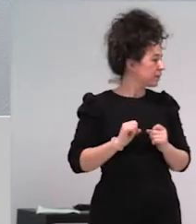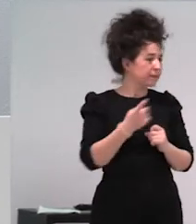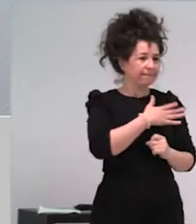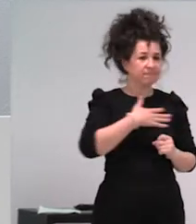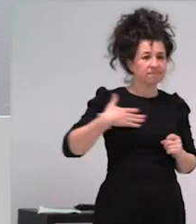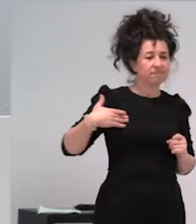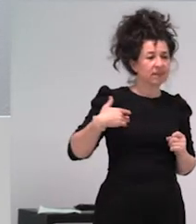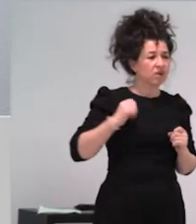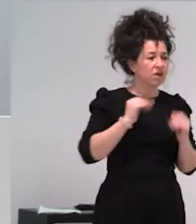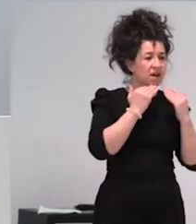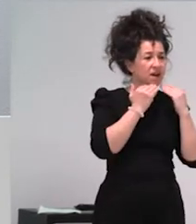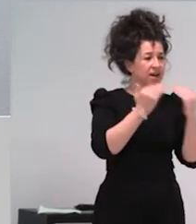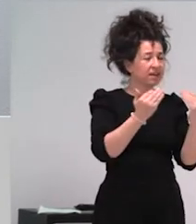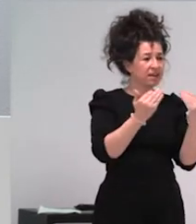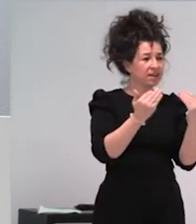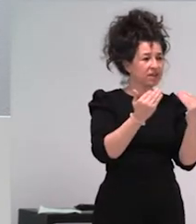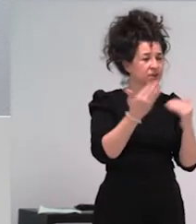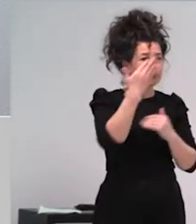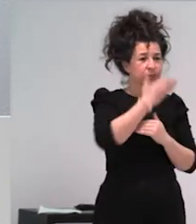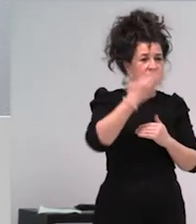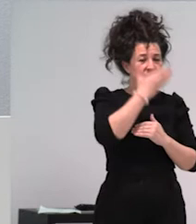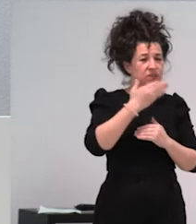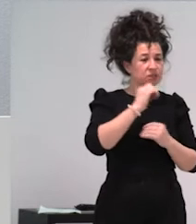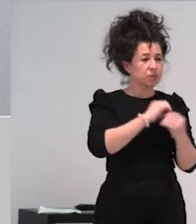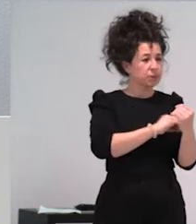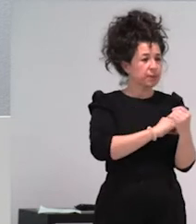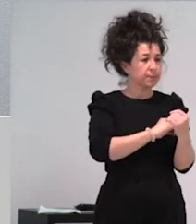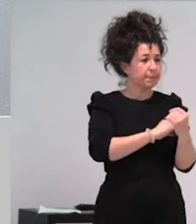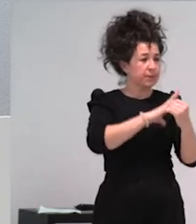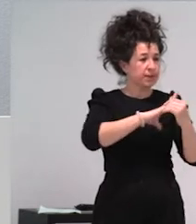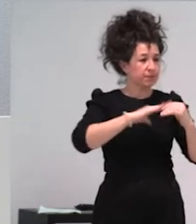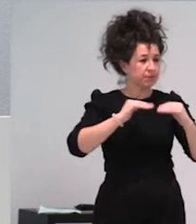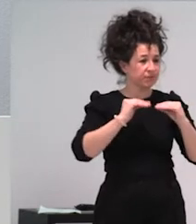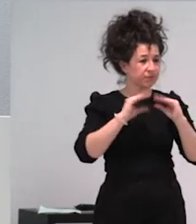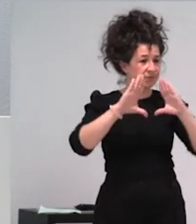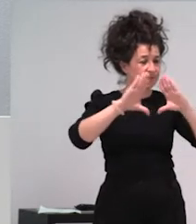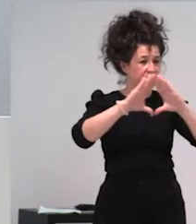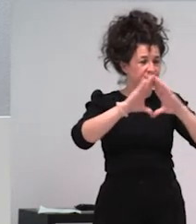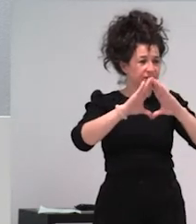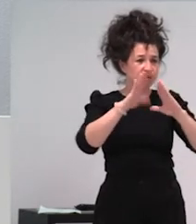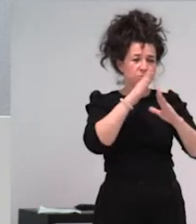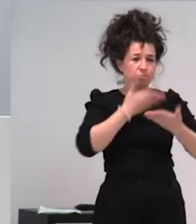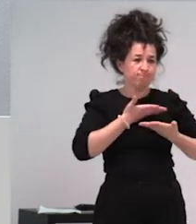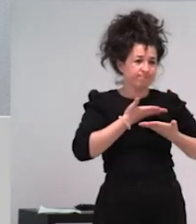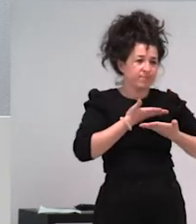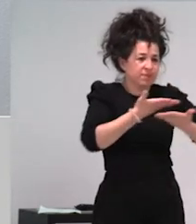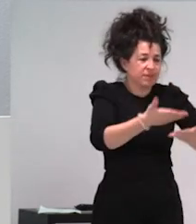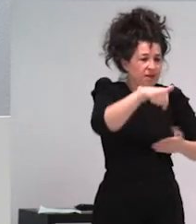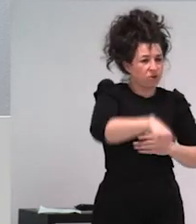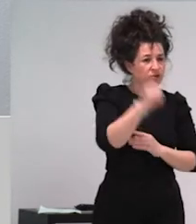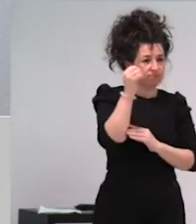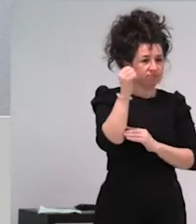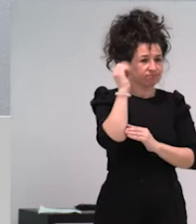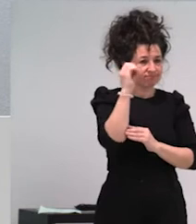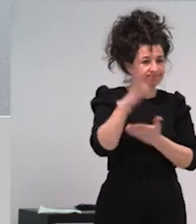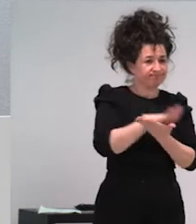edizkio jabekuntzarako eta berdinketarako eskolari, pues, konbidatzadatik itzaldia